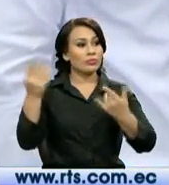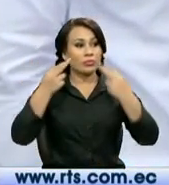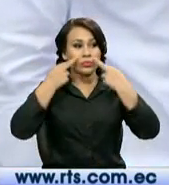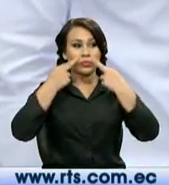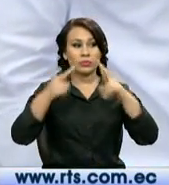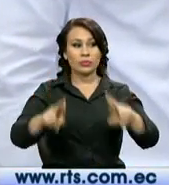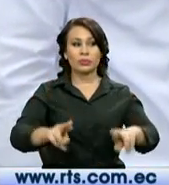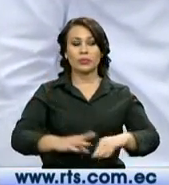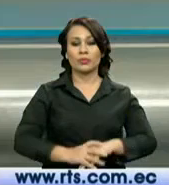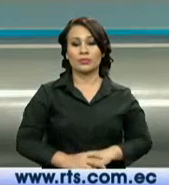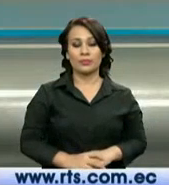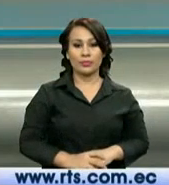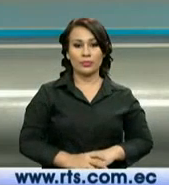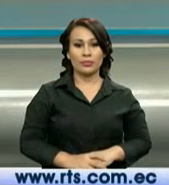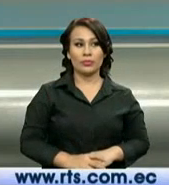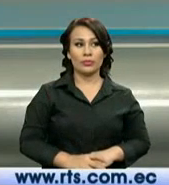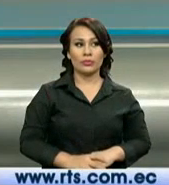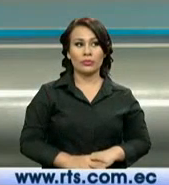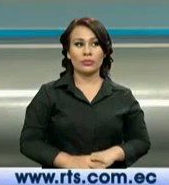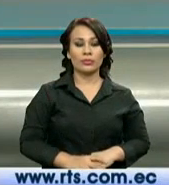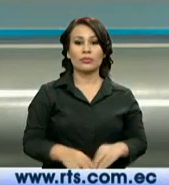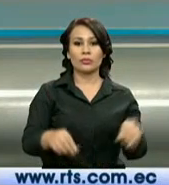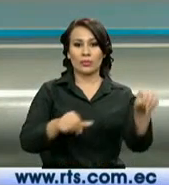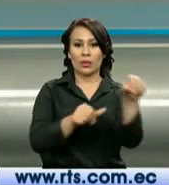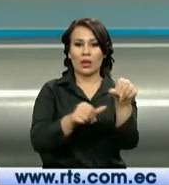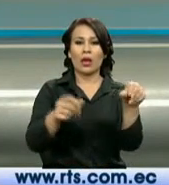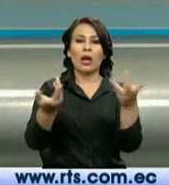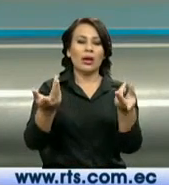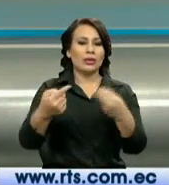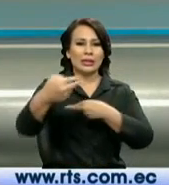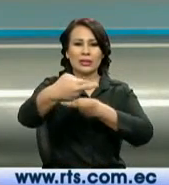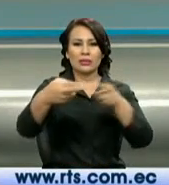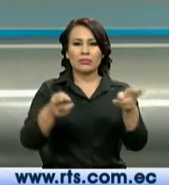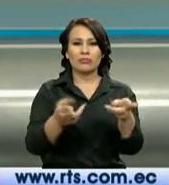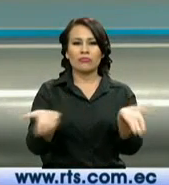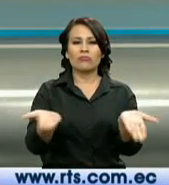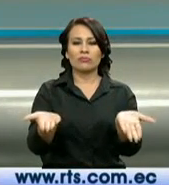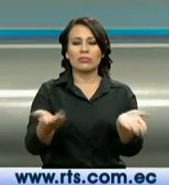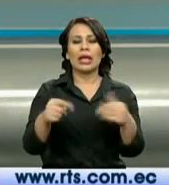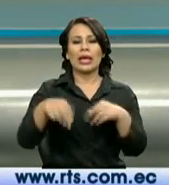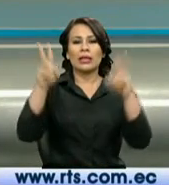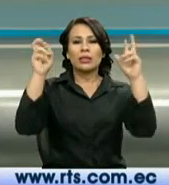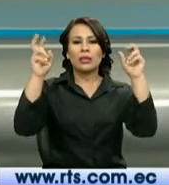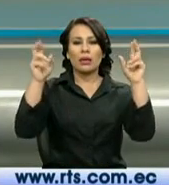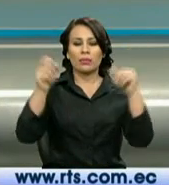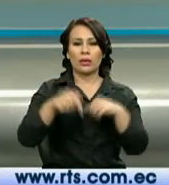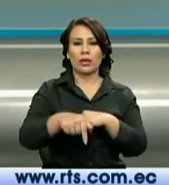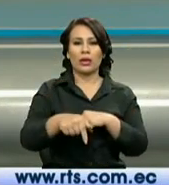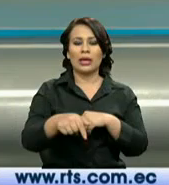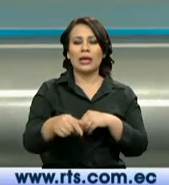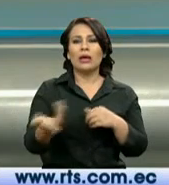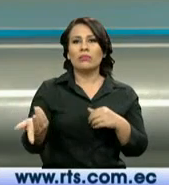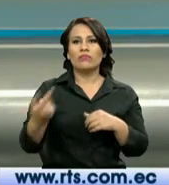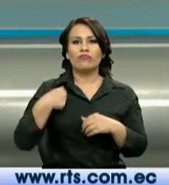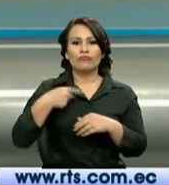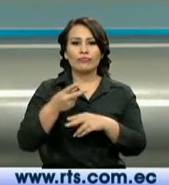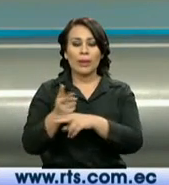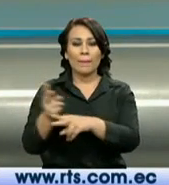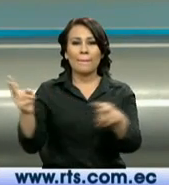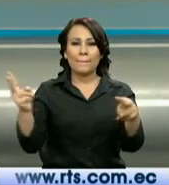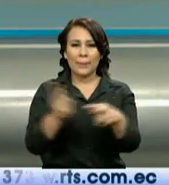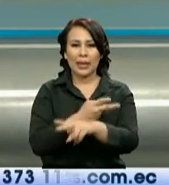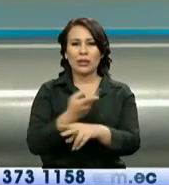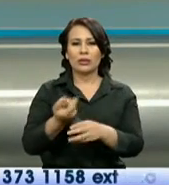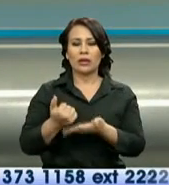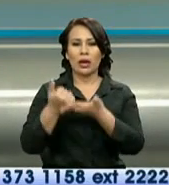Enrique Muñoz. El Departamento de Gestión de Riesgos de la Municipalidad de Durán ha colocado polímero en la ladera Los Almendros.